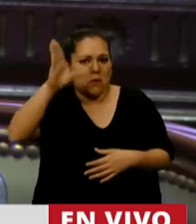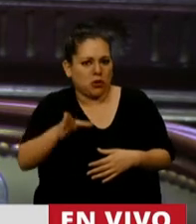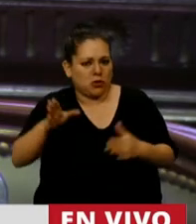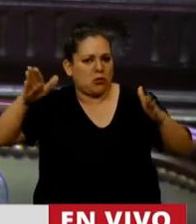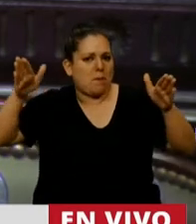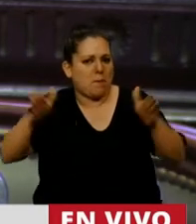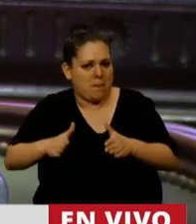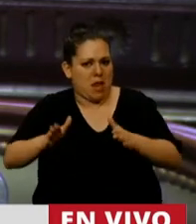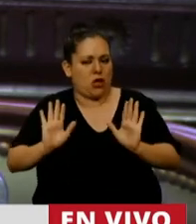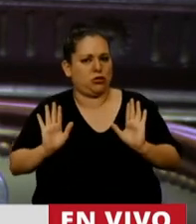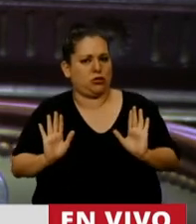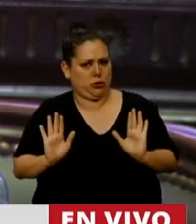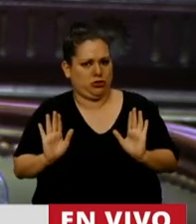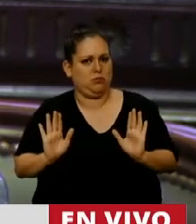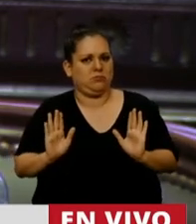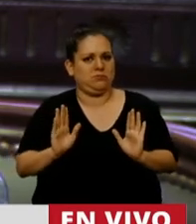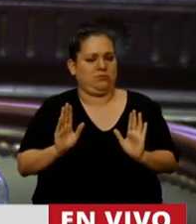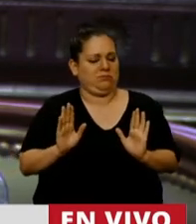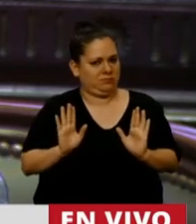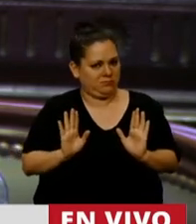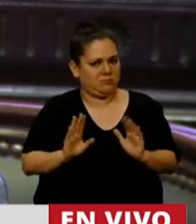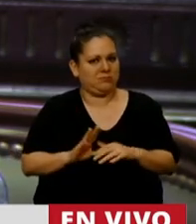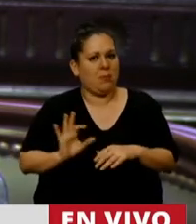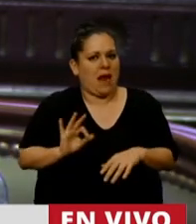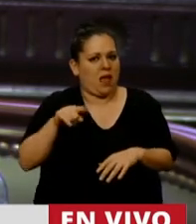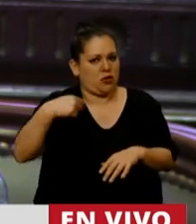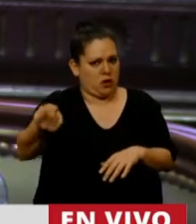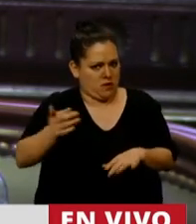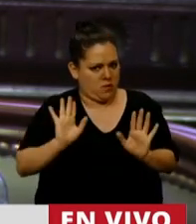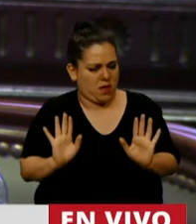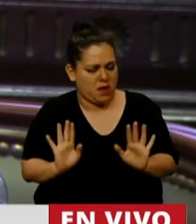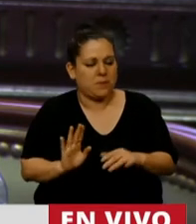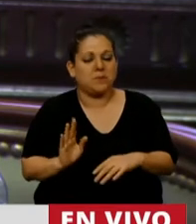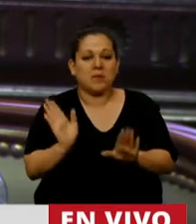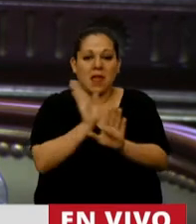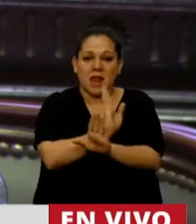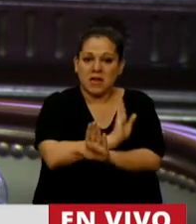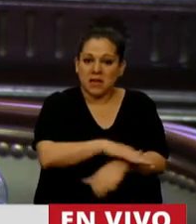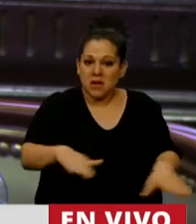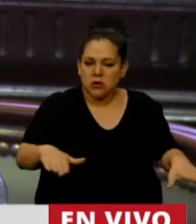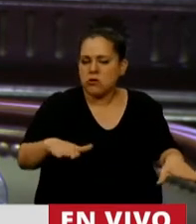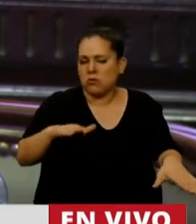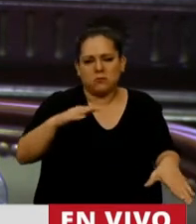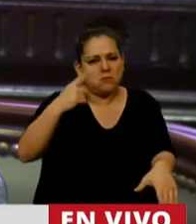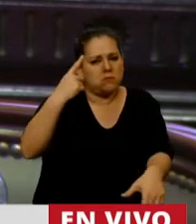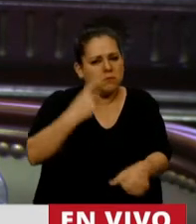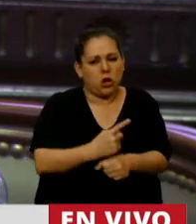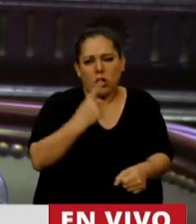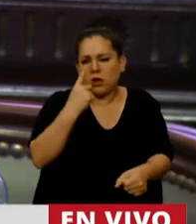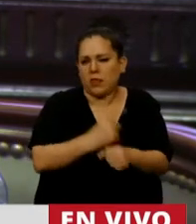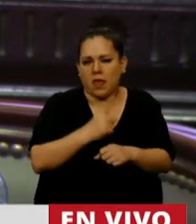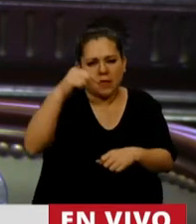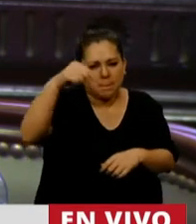2.7%, presidente, respecto al 2020. Nuestros niños son la prioridad del presente y